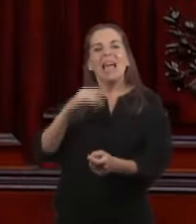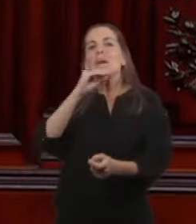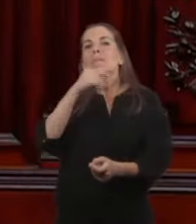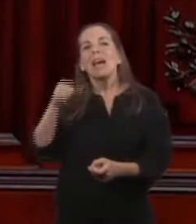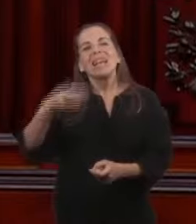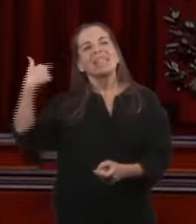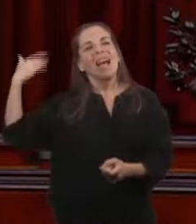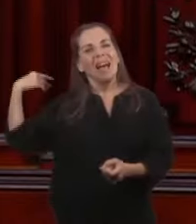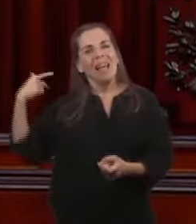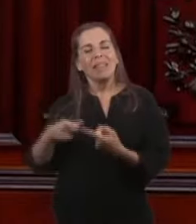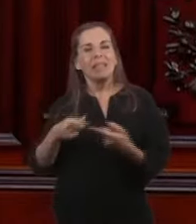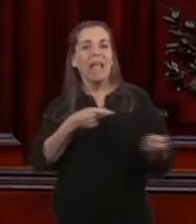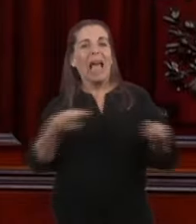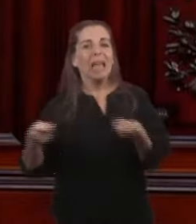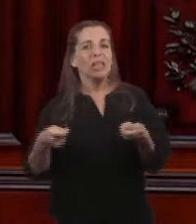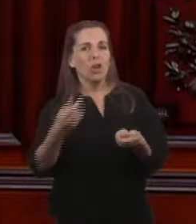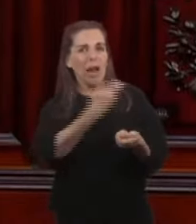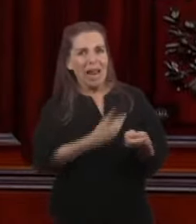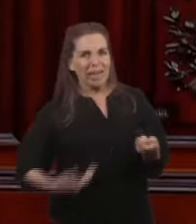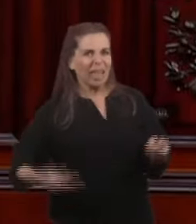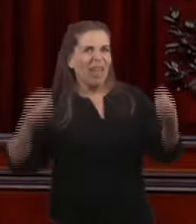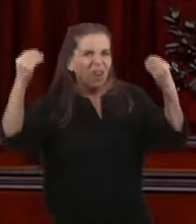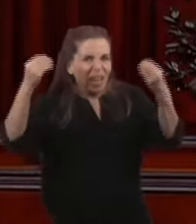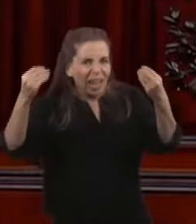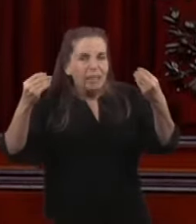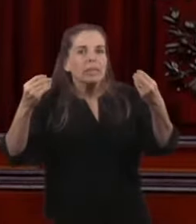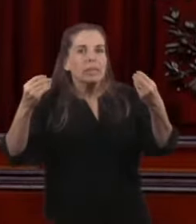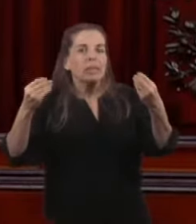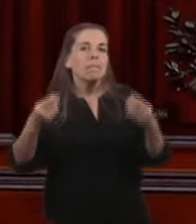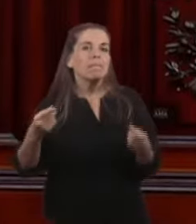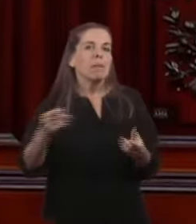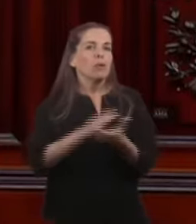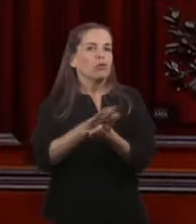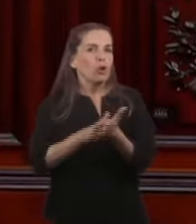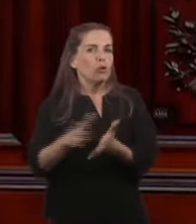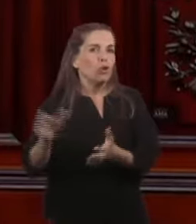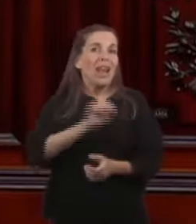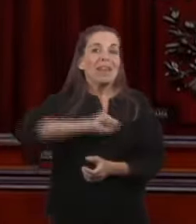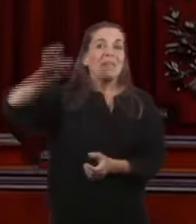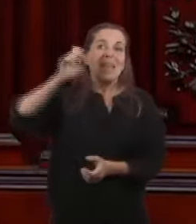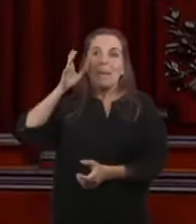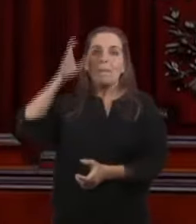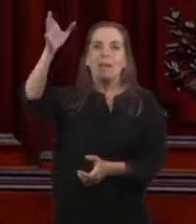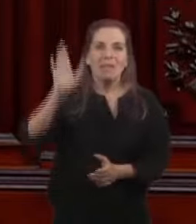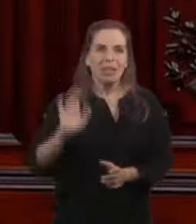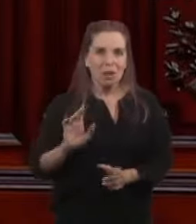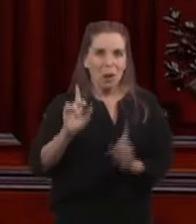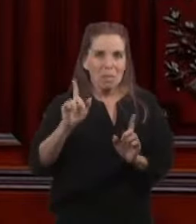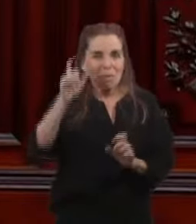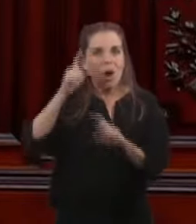gestionar gestionar es haber evitado la hiperinflación que nos dejaron en puerta